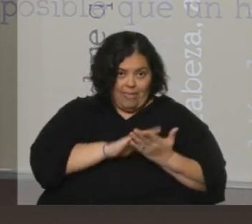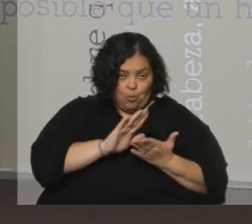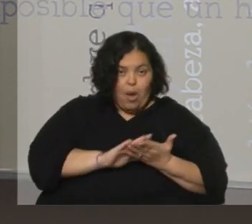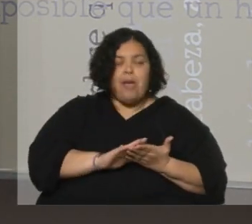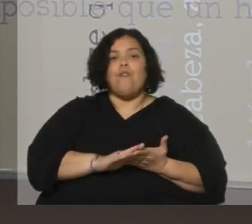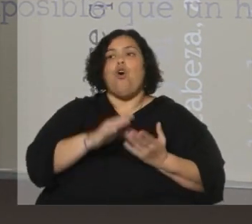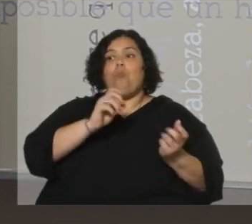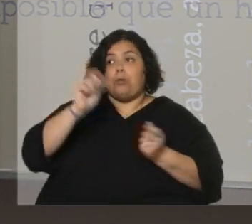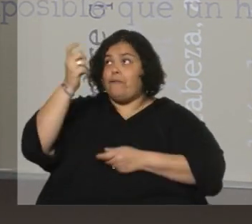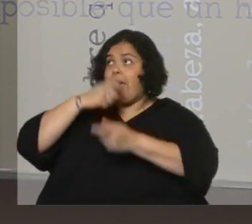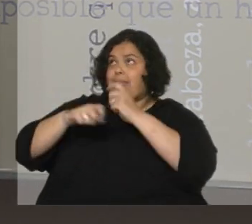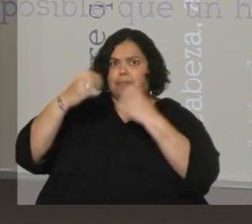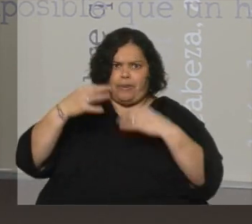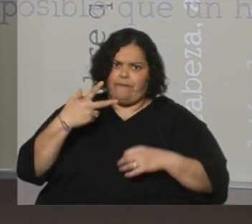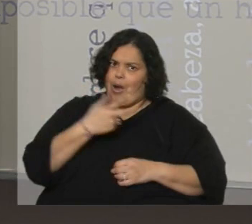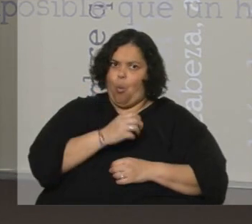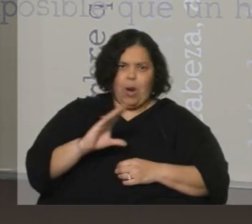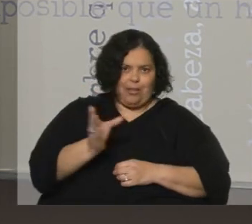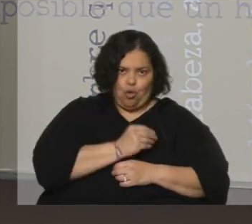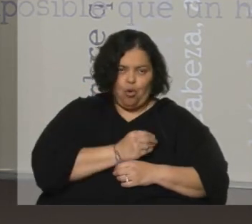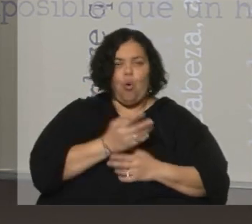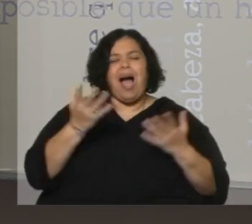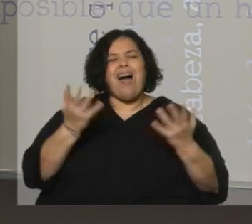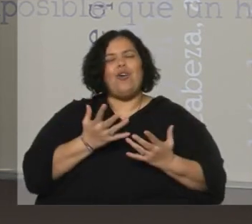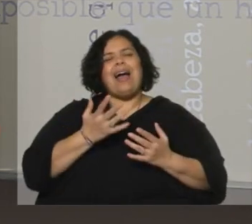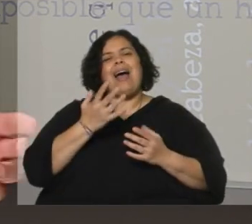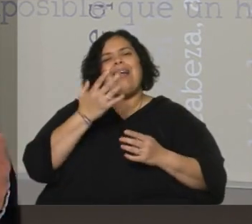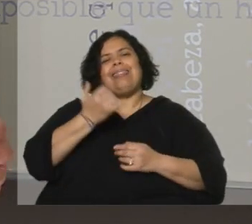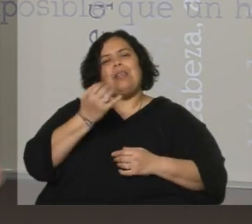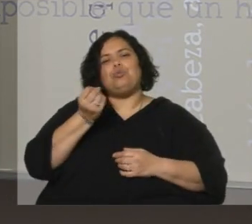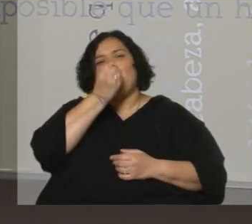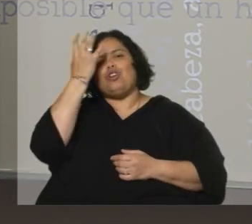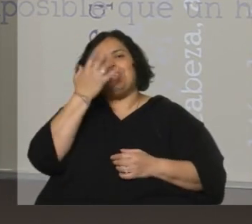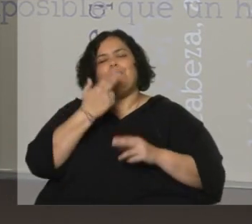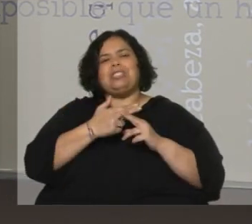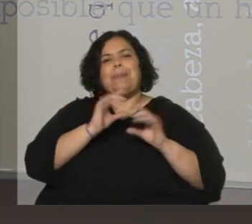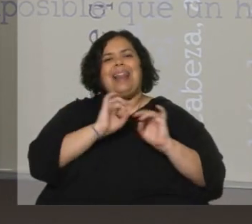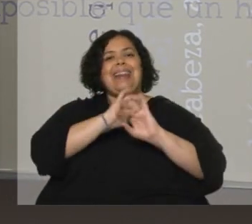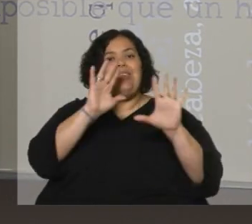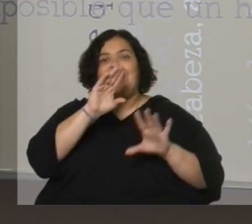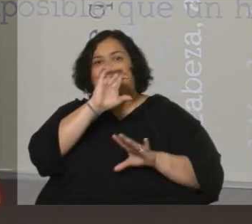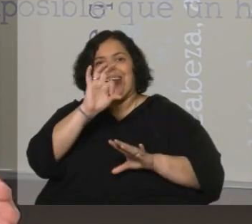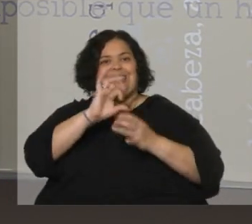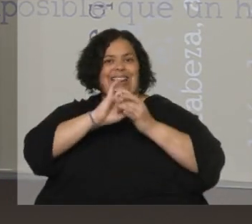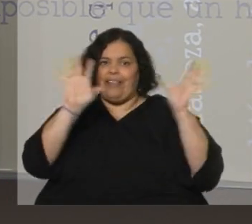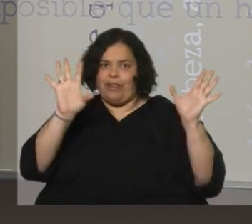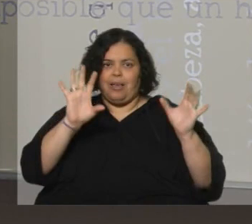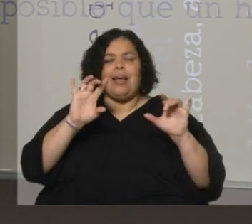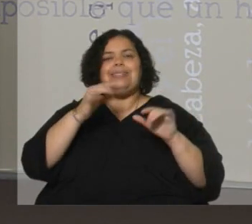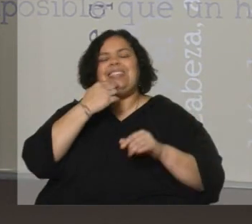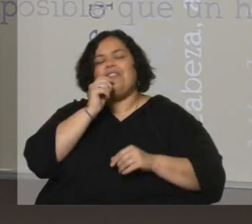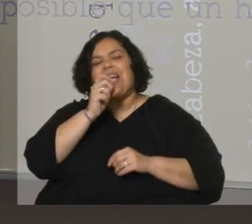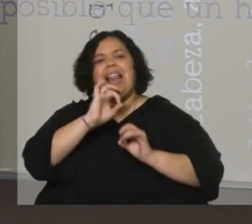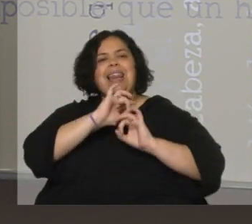vacunación Hoy estamos trabajando en un concepto que se llama libre es libre o sea es libre de afosa con sin vacunación libre es libre no importa cu nosotros tenemos el